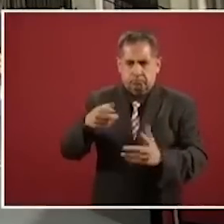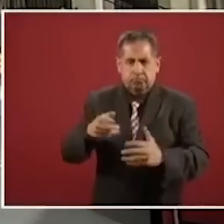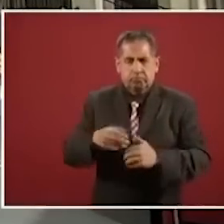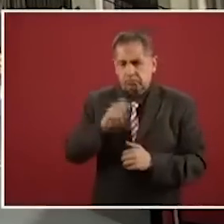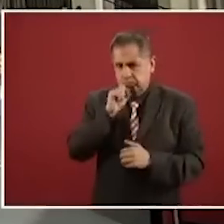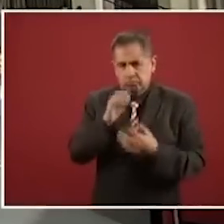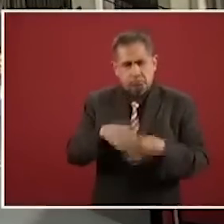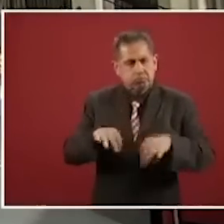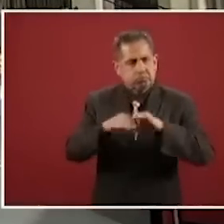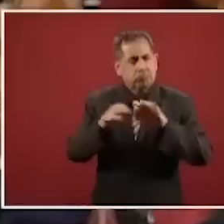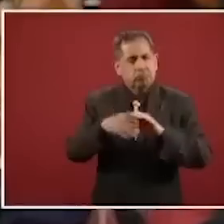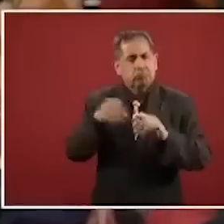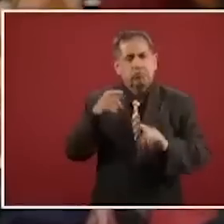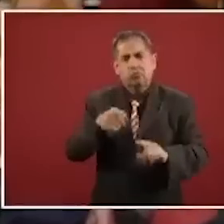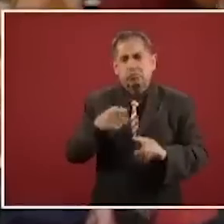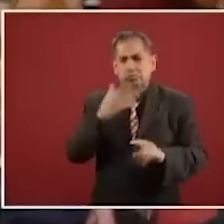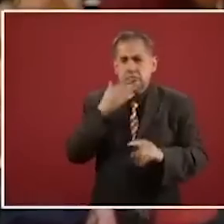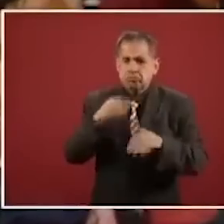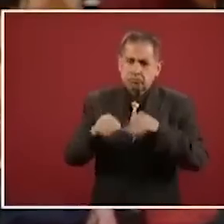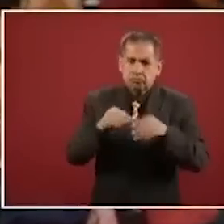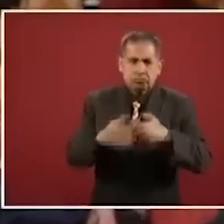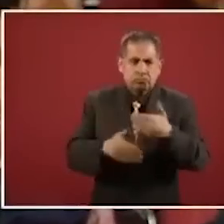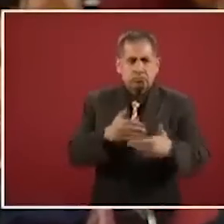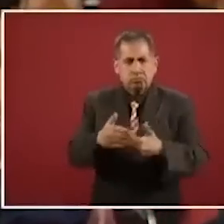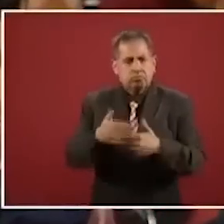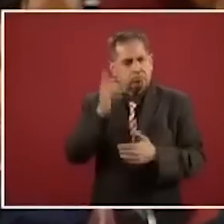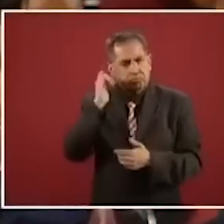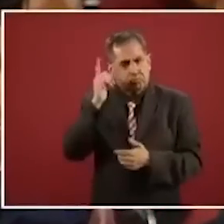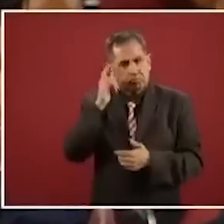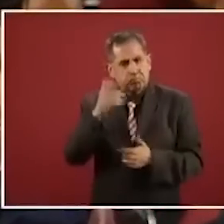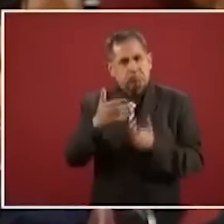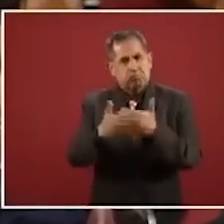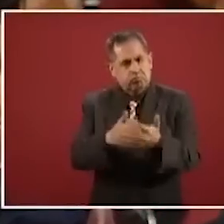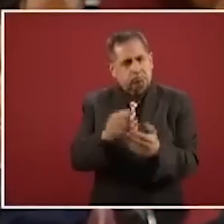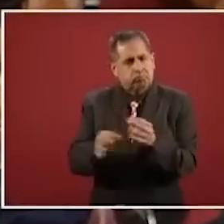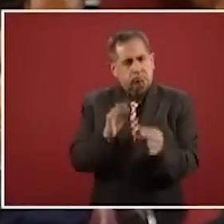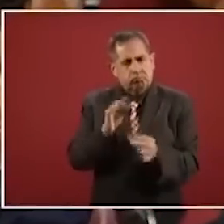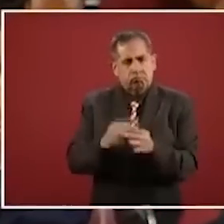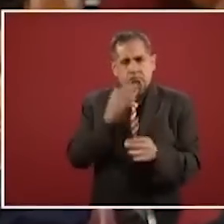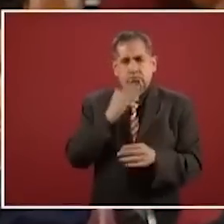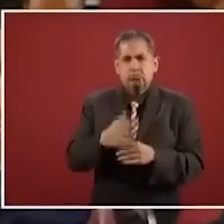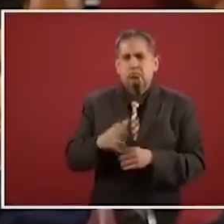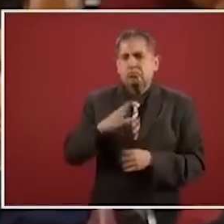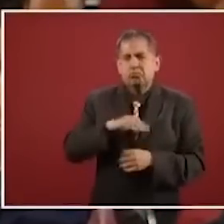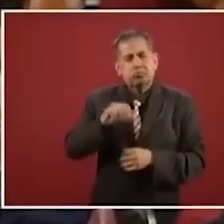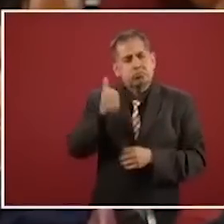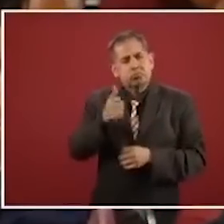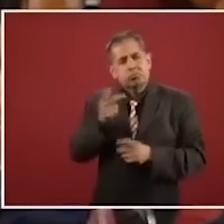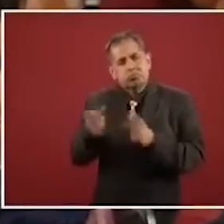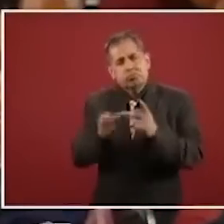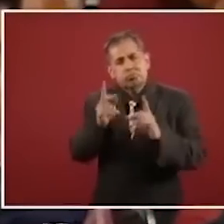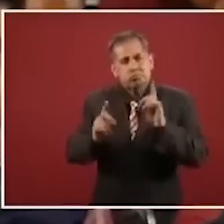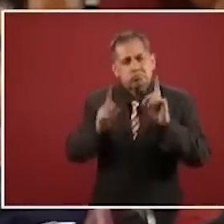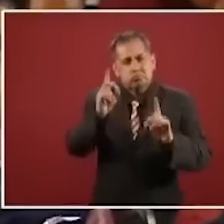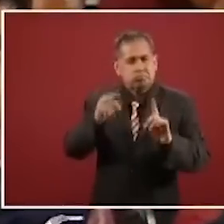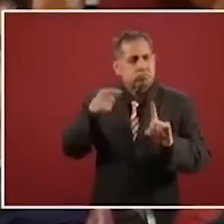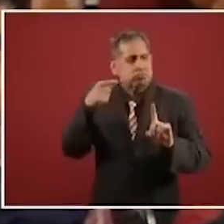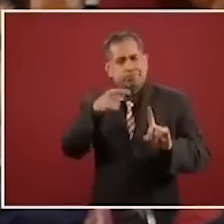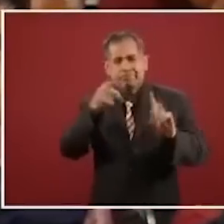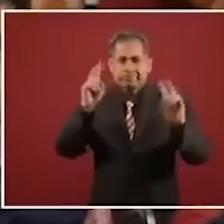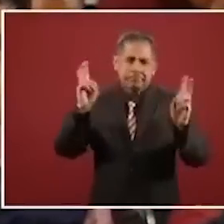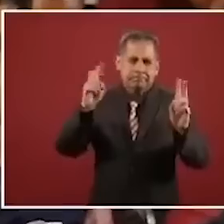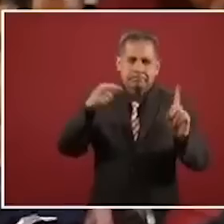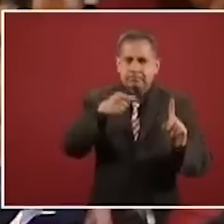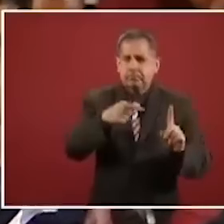tan importante y tan buen trabajo que han hecho, esperemos llegue a feliz término. Hay una cuestión ahorita por lo imperativo